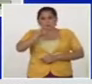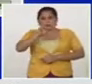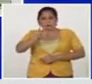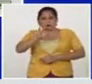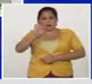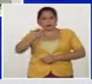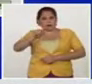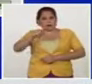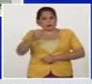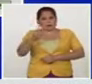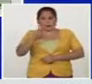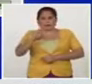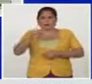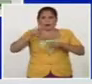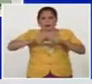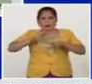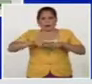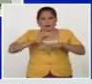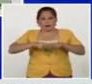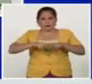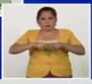447,2 en La Habana y